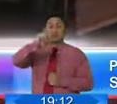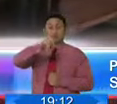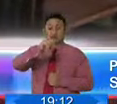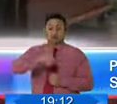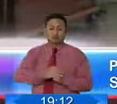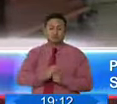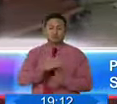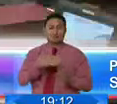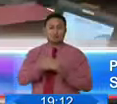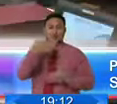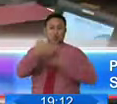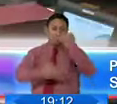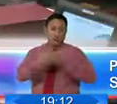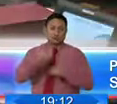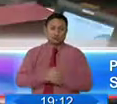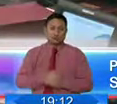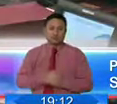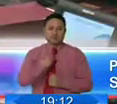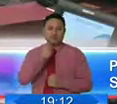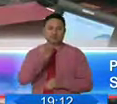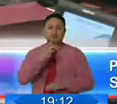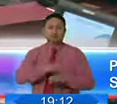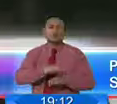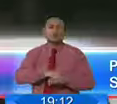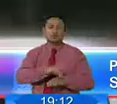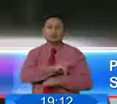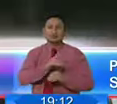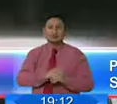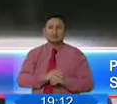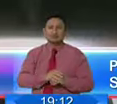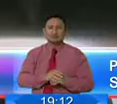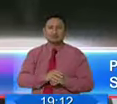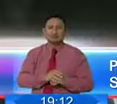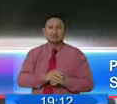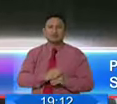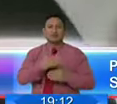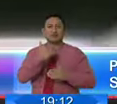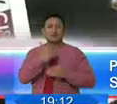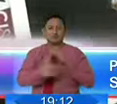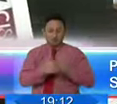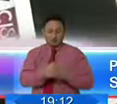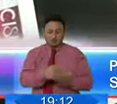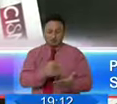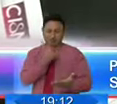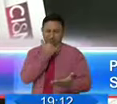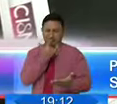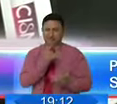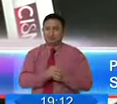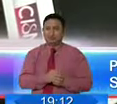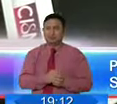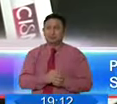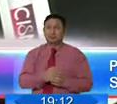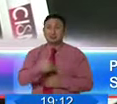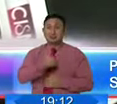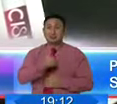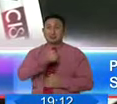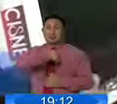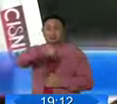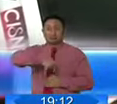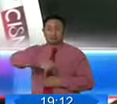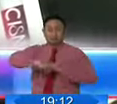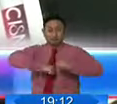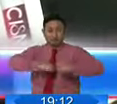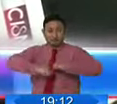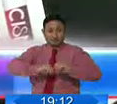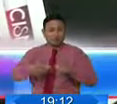del enjuiciamiento. Dicen que lo hicieron por las inconsistencias encontradas en el proceso. Mi trabajo en la Comisión de Fiscalización y de la Asamblea